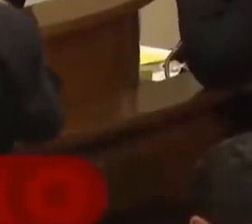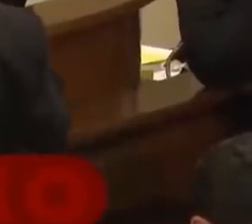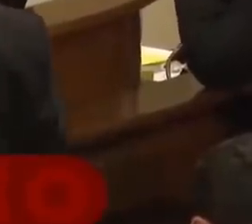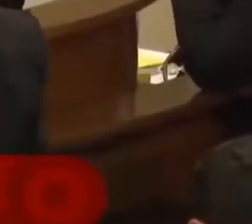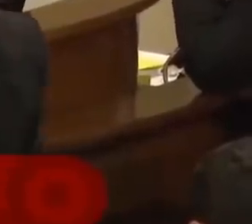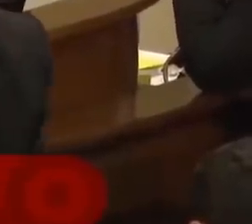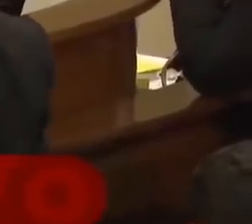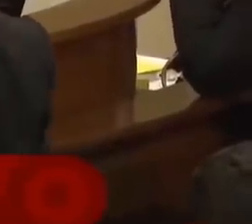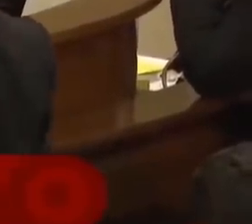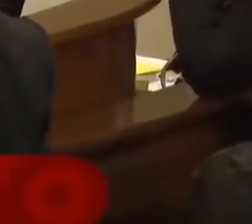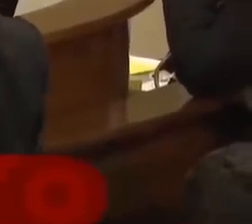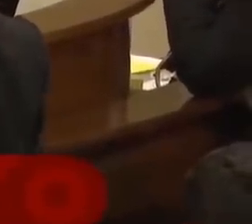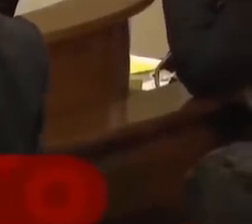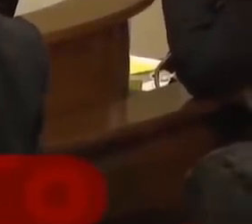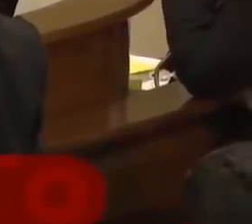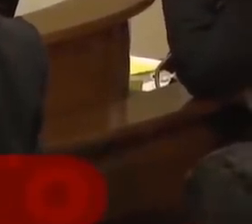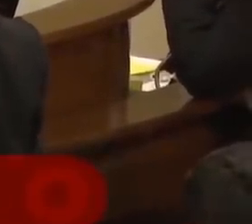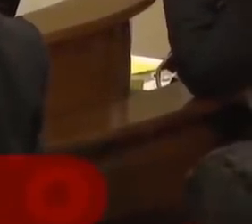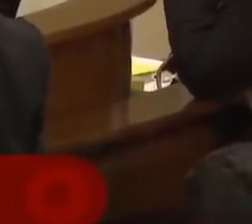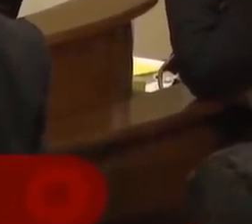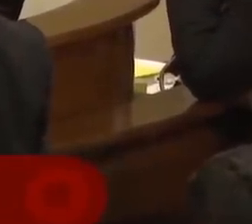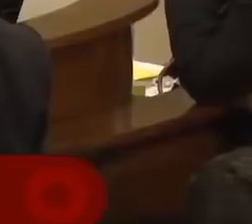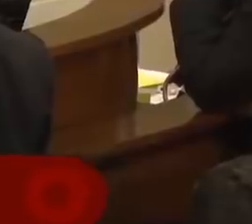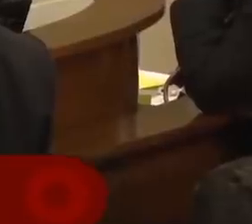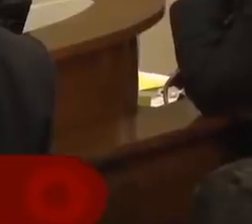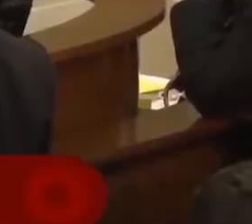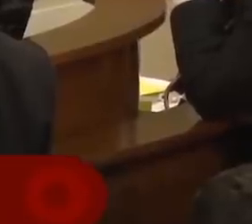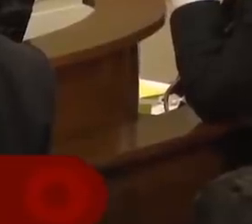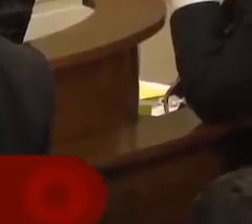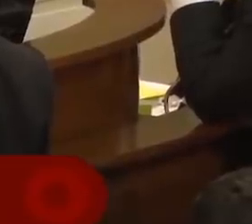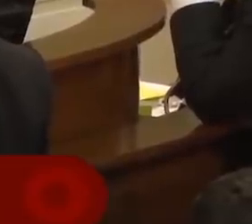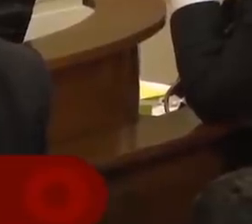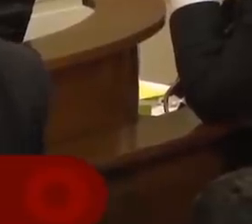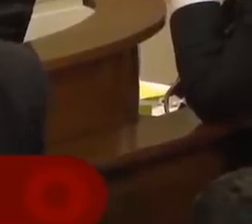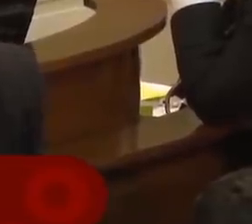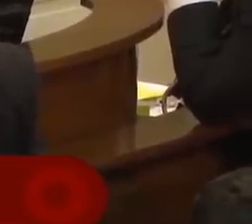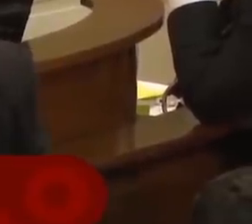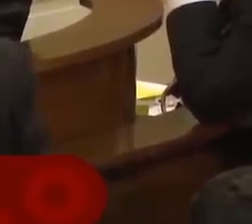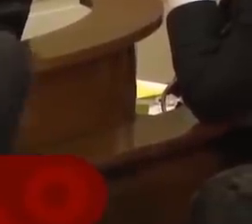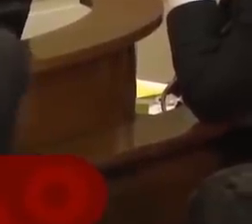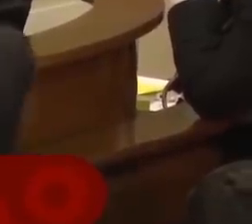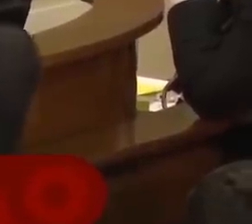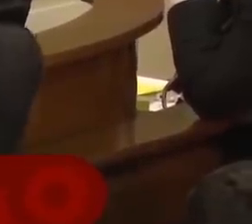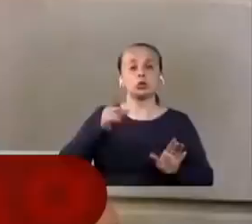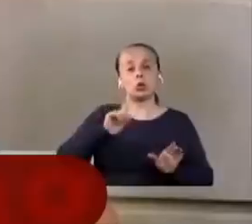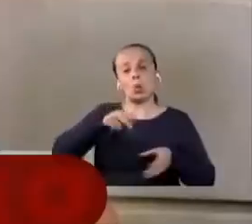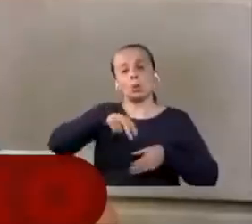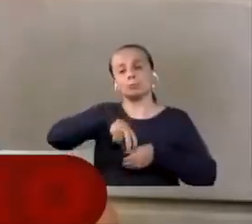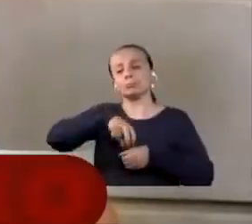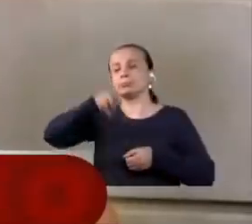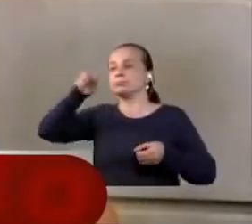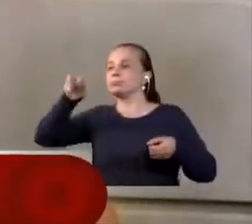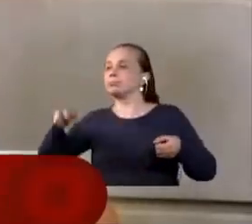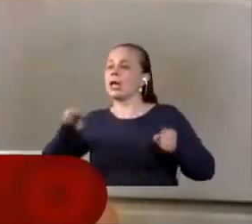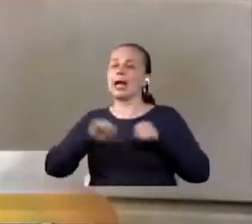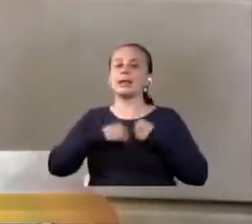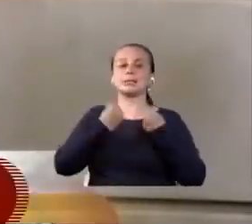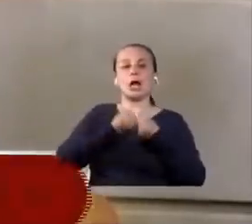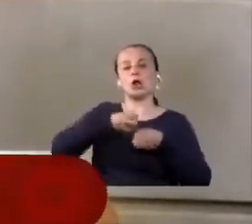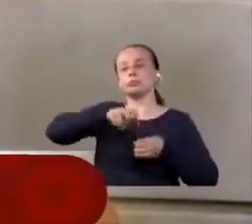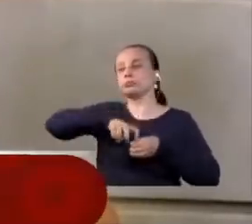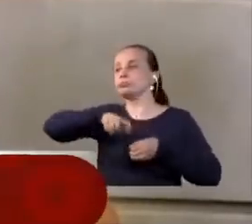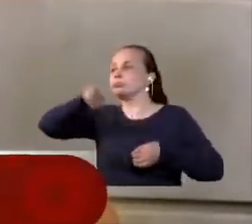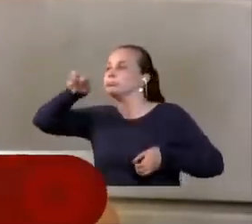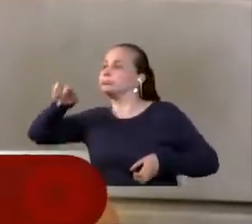propició que este levantara la sesión de forma abrupta, impidiendo la intervención final de los citantes. Permitió que el